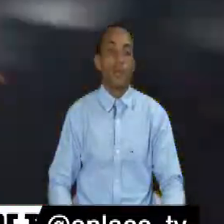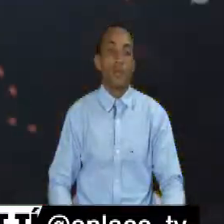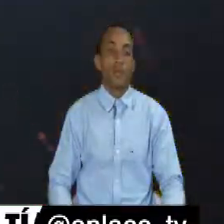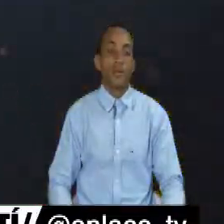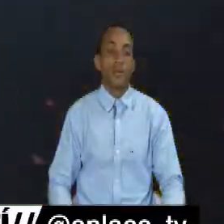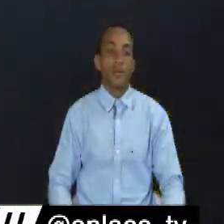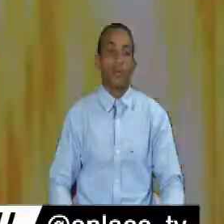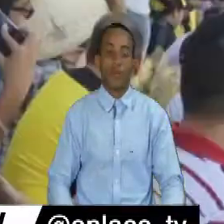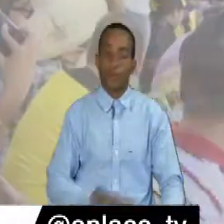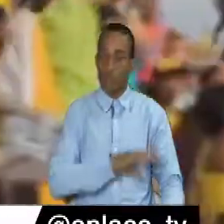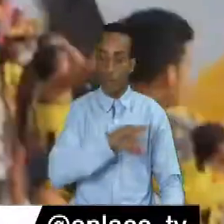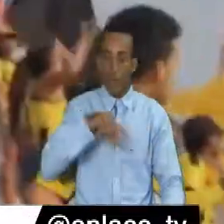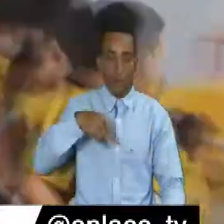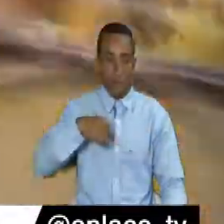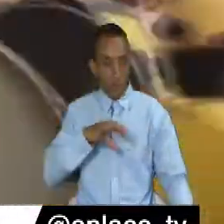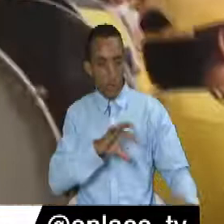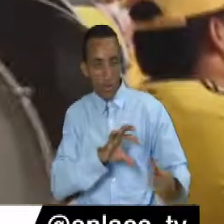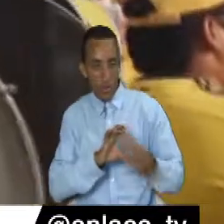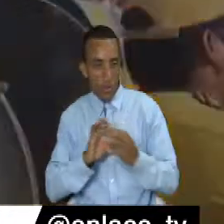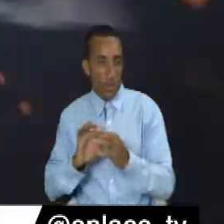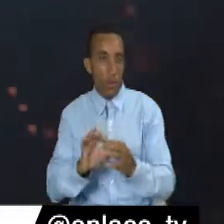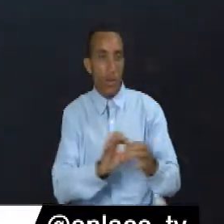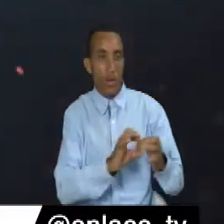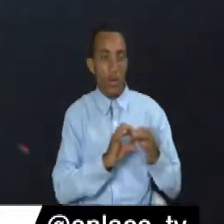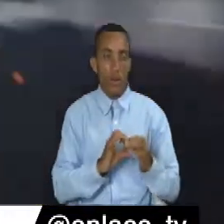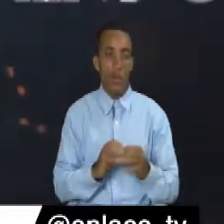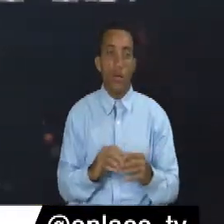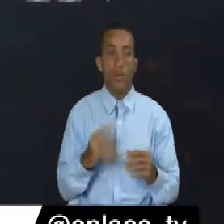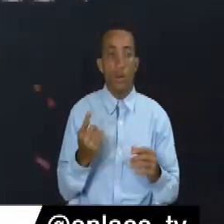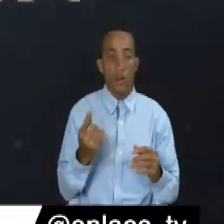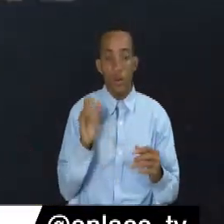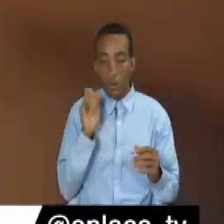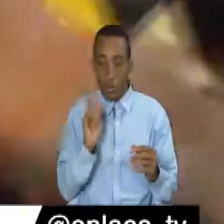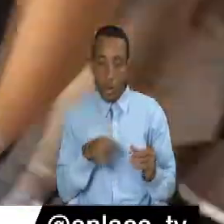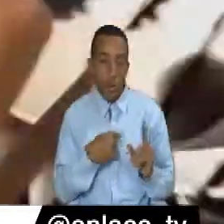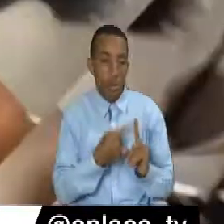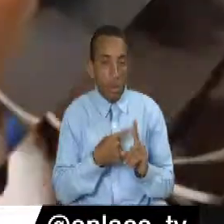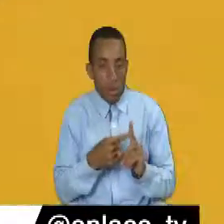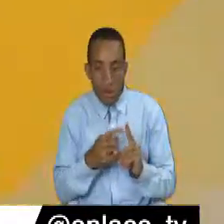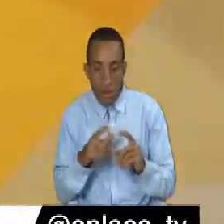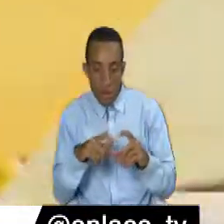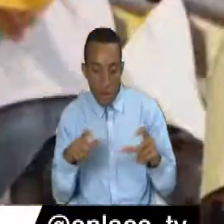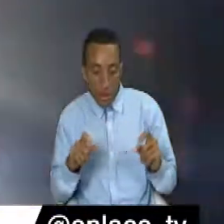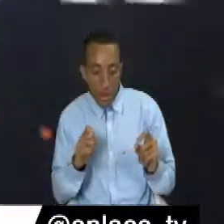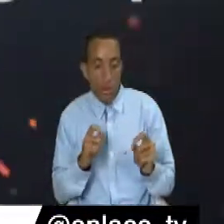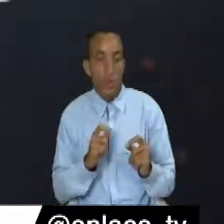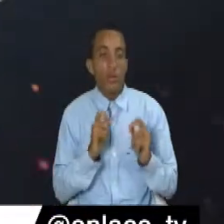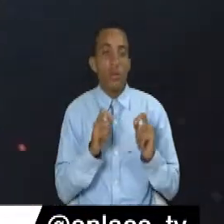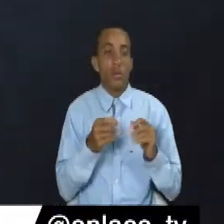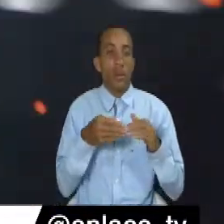Estamos juntos. El programa de abonados para colmar las tribunas del estadio con la pasión de un pueblo.